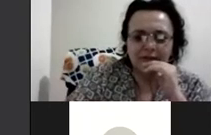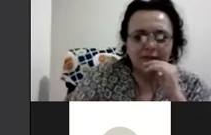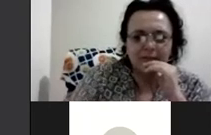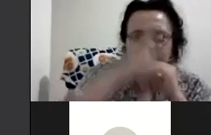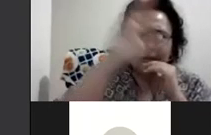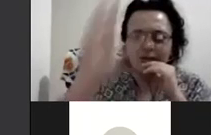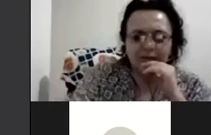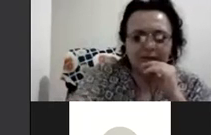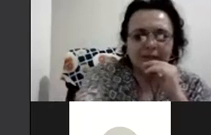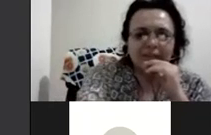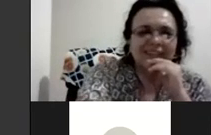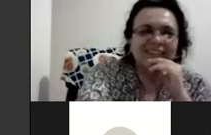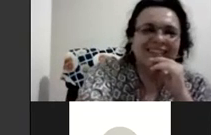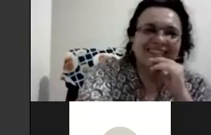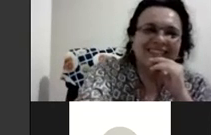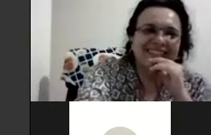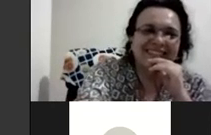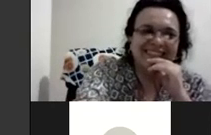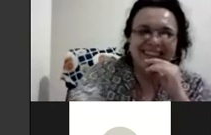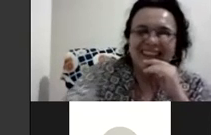tíos, sobrinos, primos y de todo.